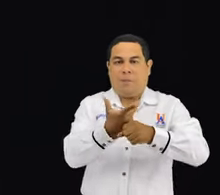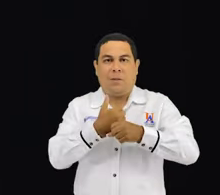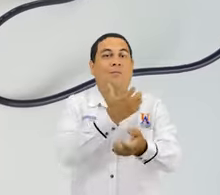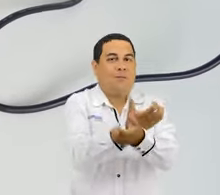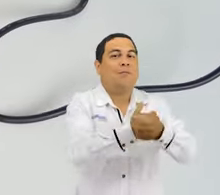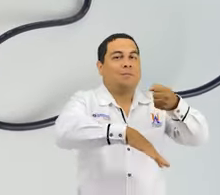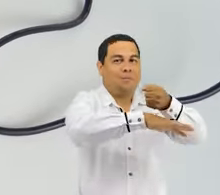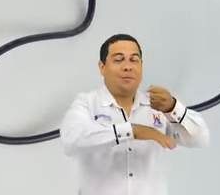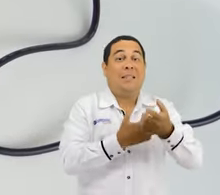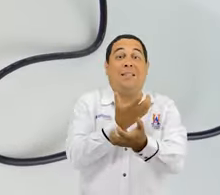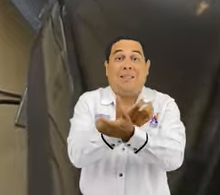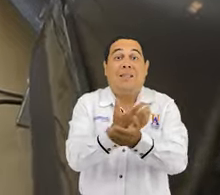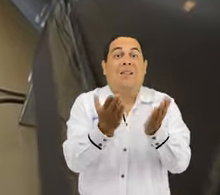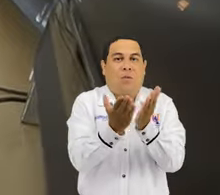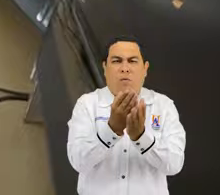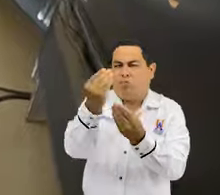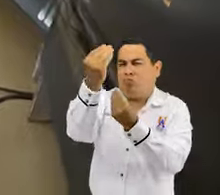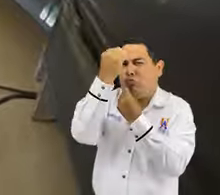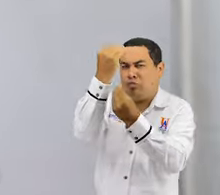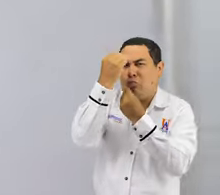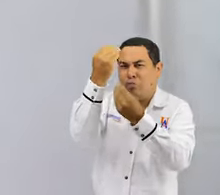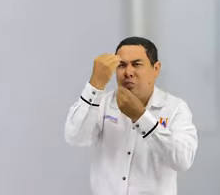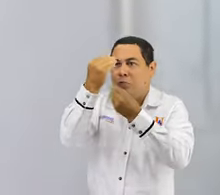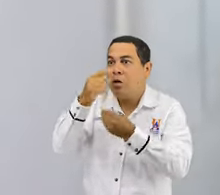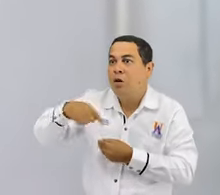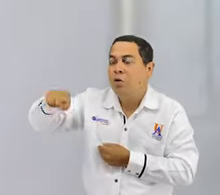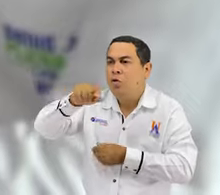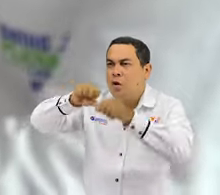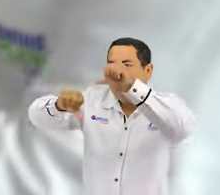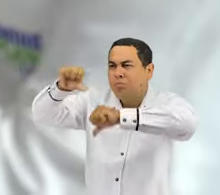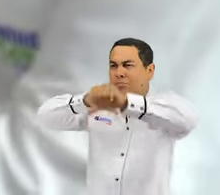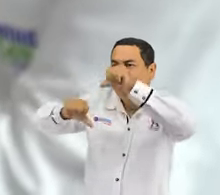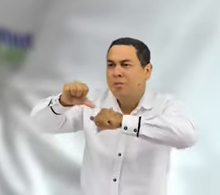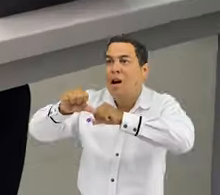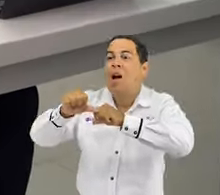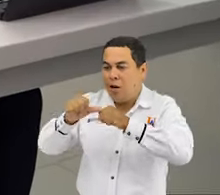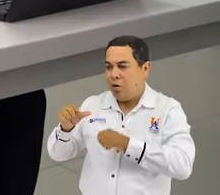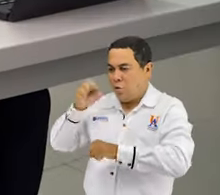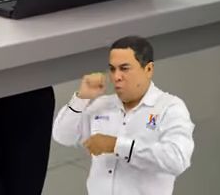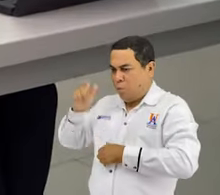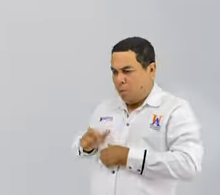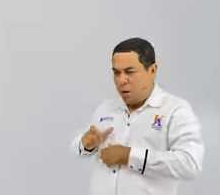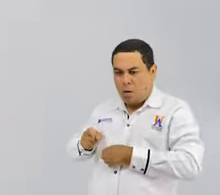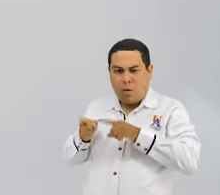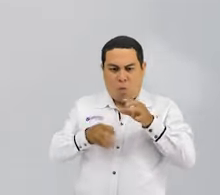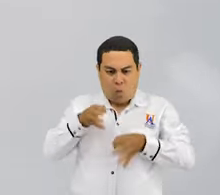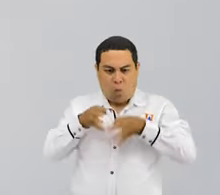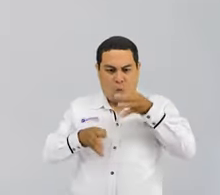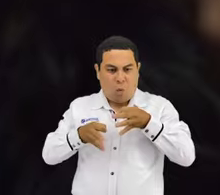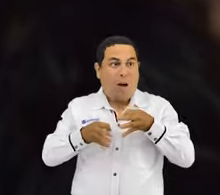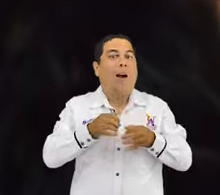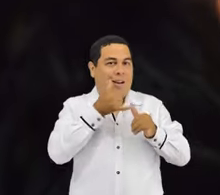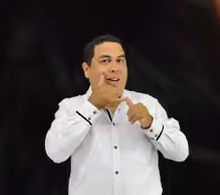artes, ciencias básicas, ciencias de la educación, nutrición y dietética, química y farmacia, ciencias económicas, ciencias